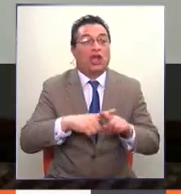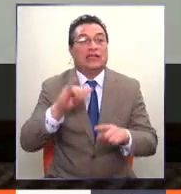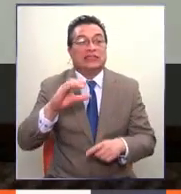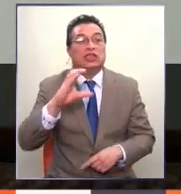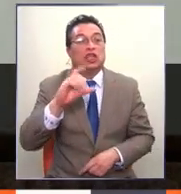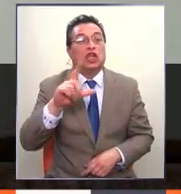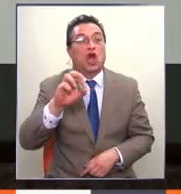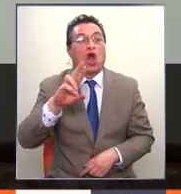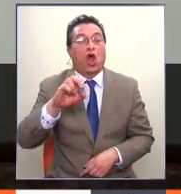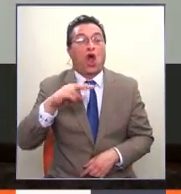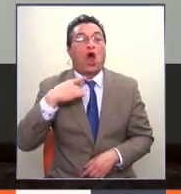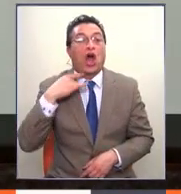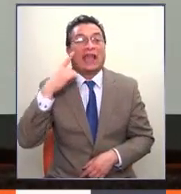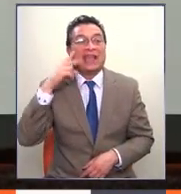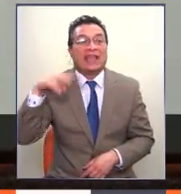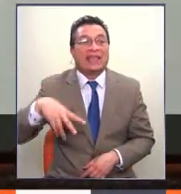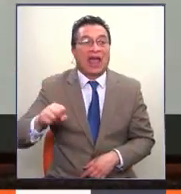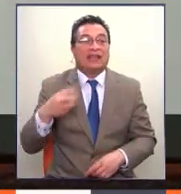hidroxicloroquina.